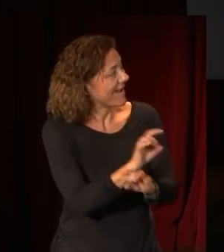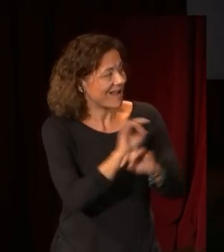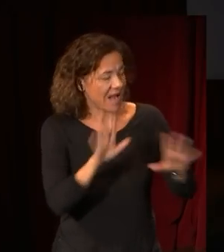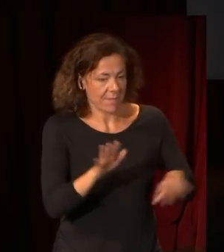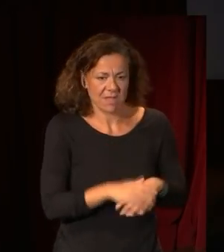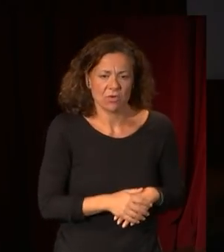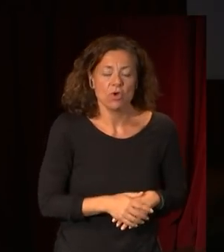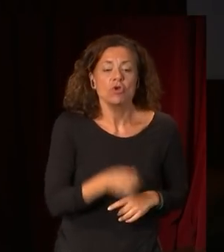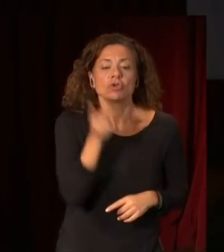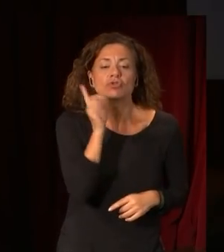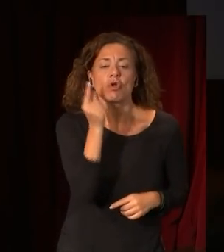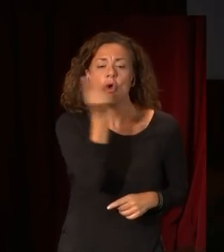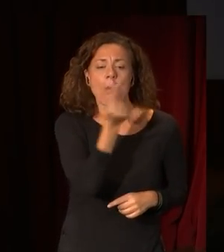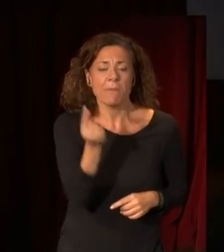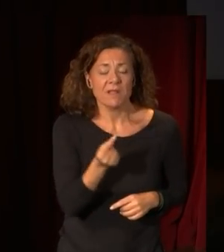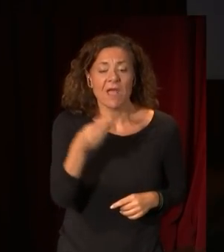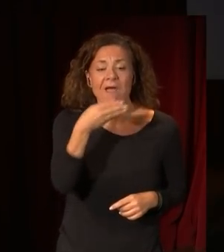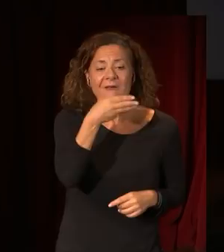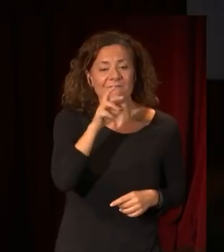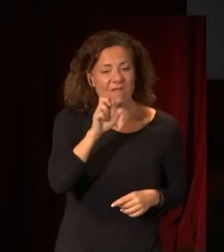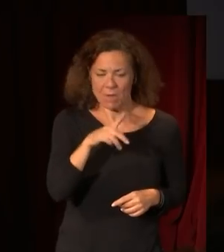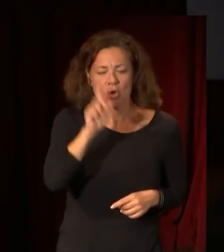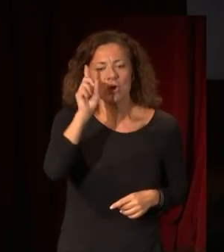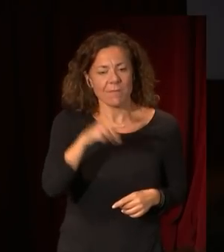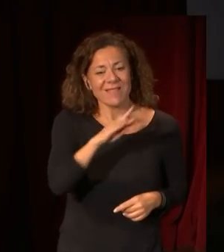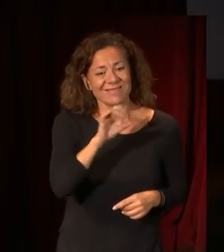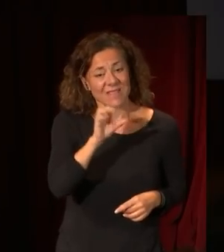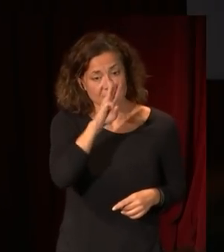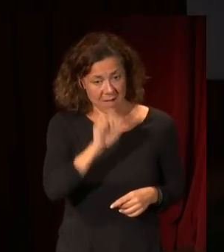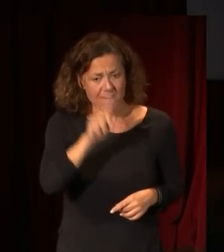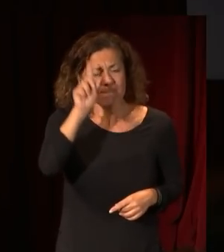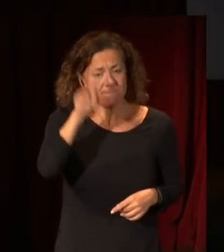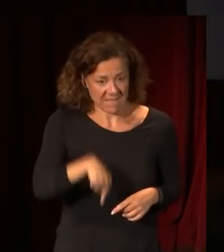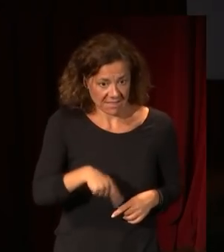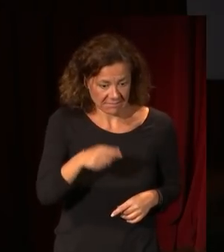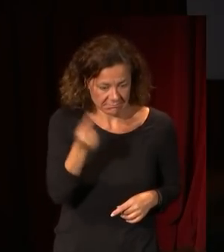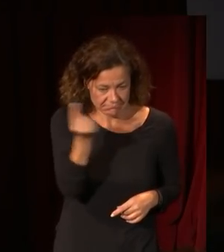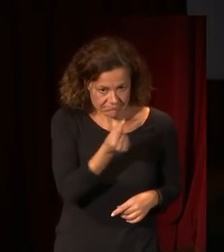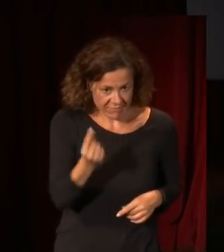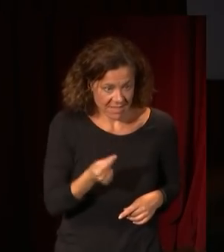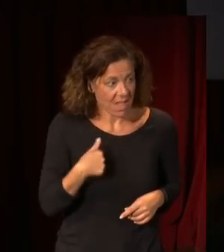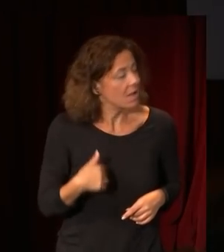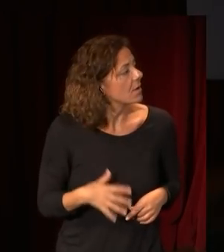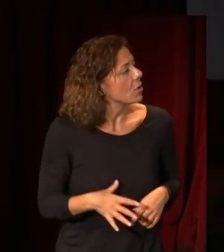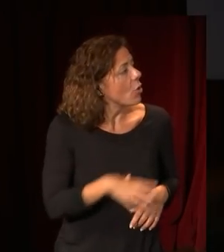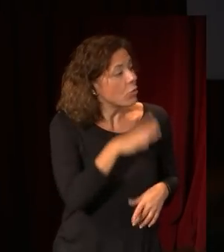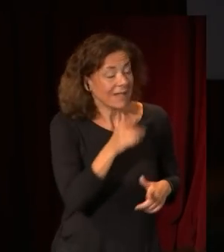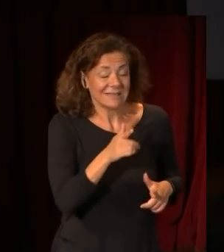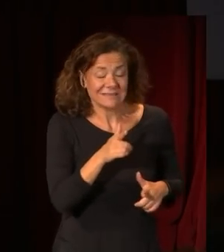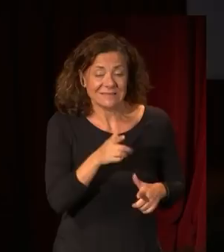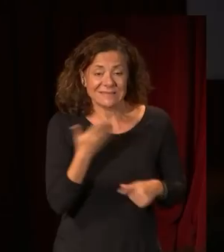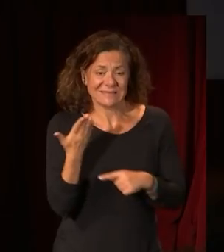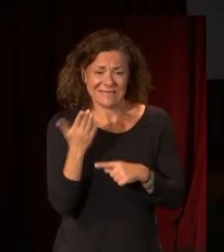sólo es bermejo su autor sino también lluís de es pla el comitente porque hacia el comitente que se representa